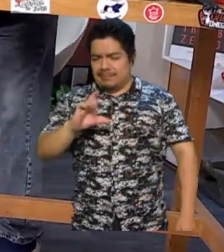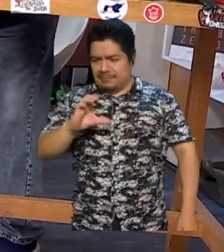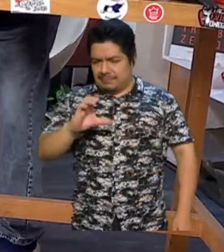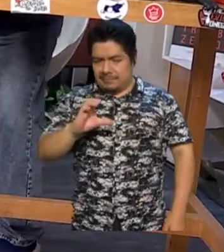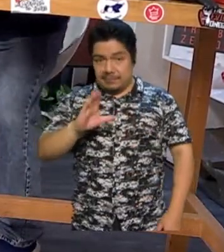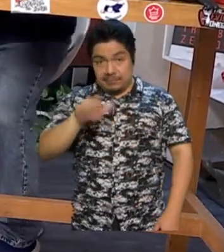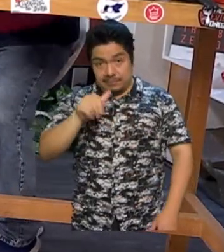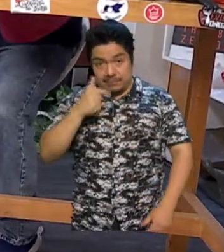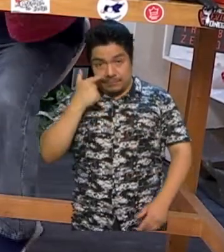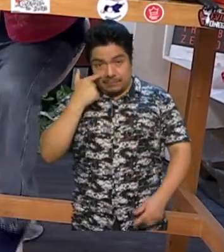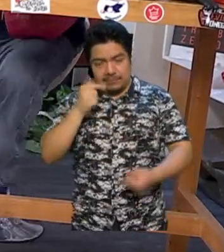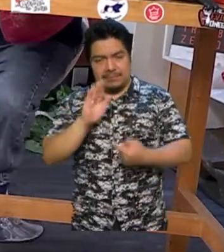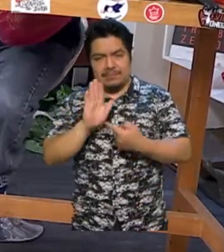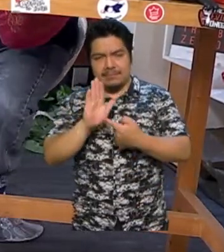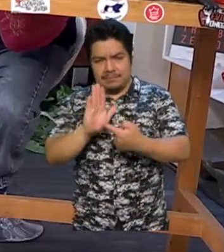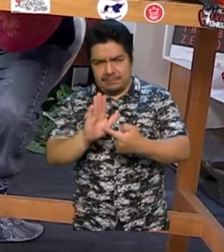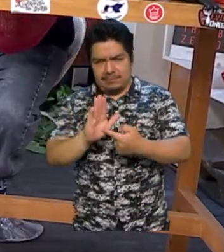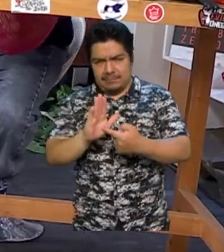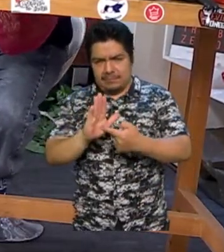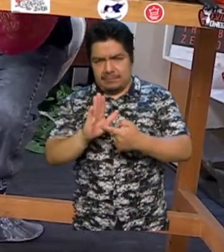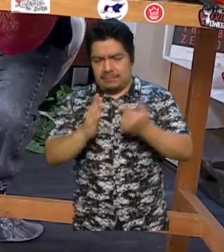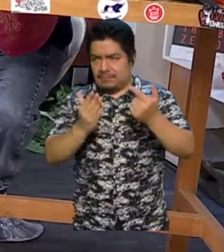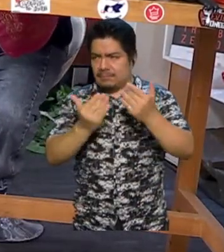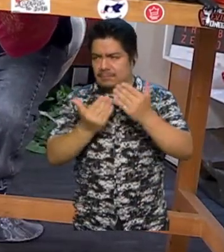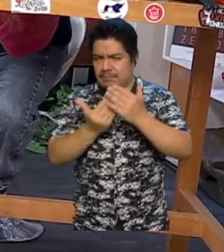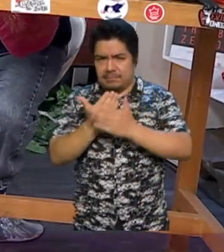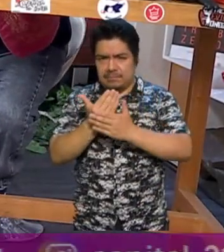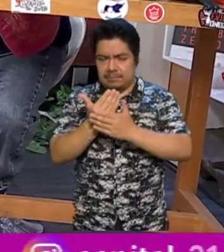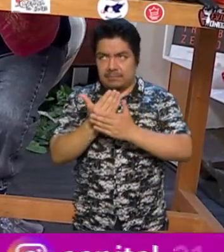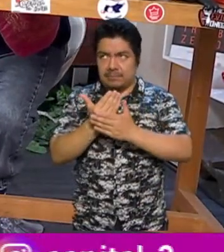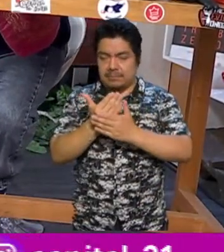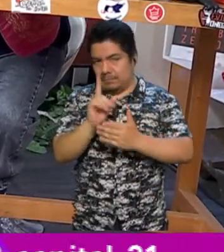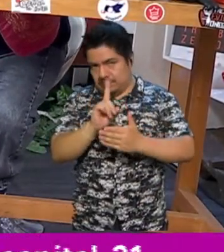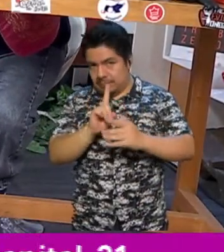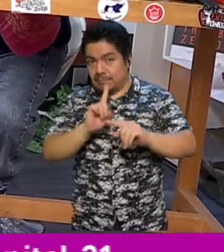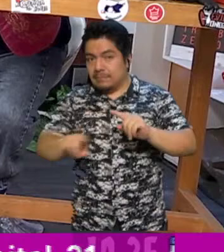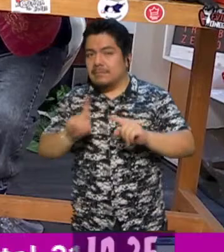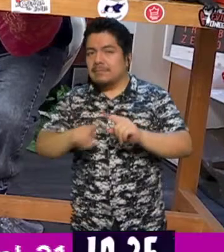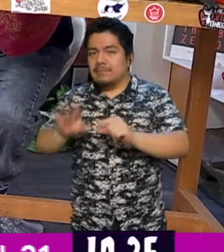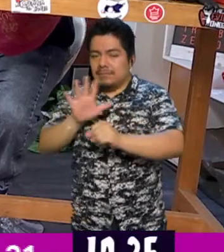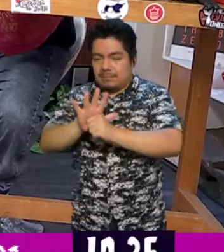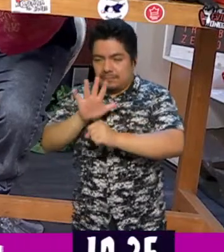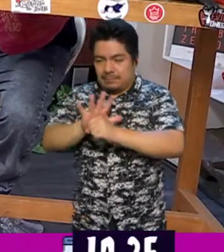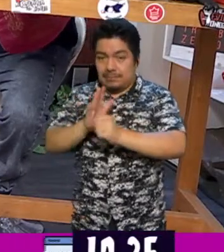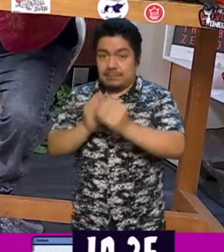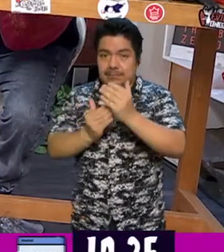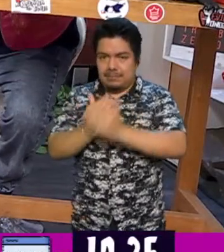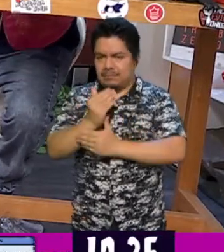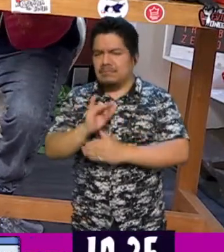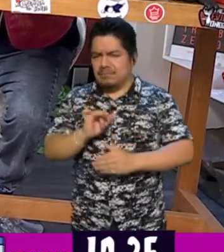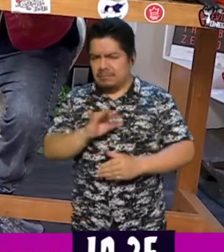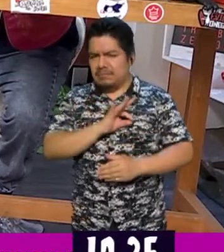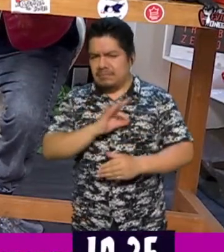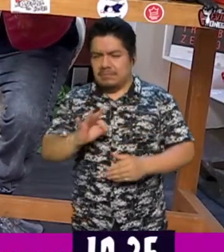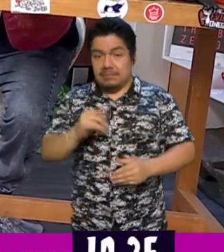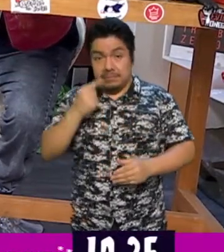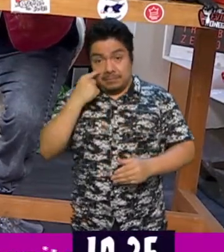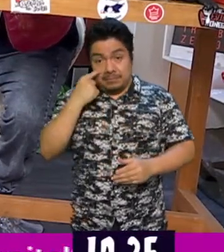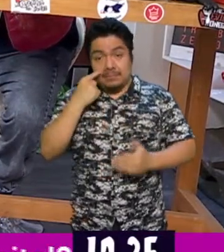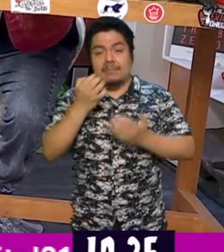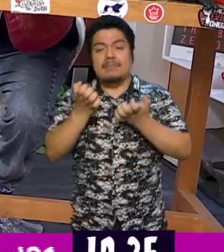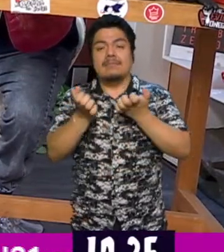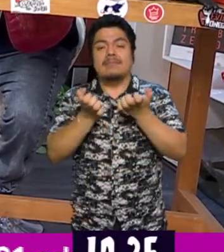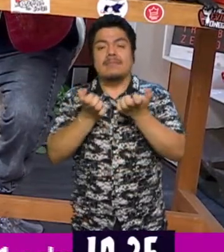Vamos a presentar, tú te echas las mañaneras. Bueno, no el mañanero, es muy distinto el mañanero. El mañanero se me lo he hecho. Fíjate que es un